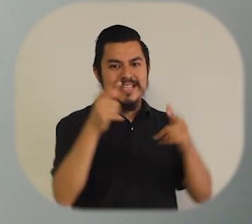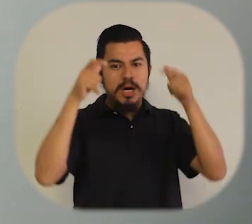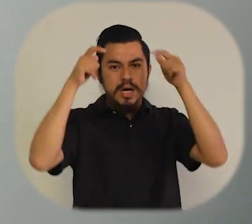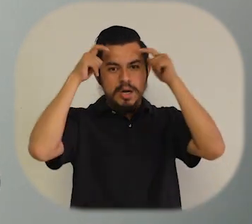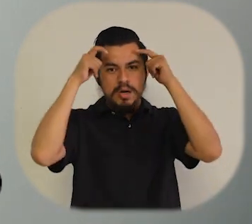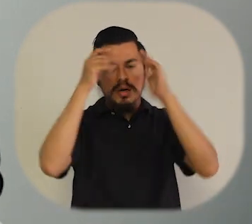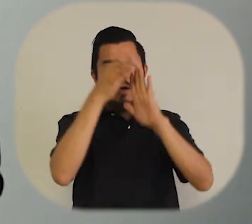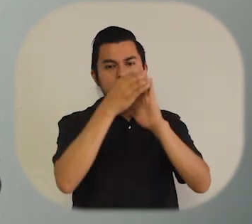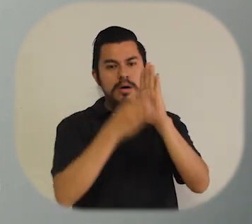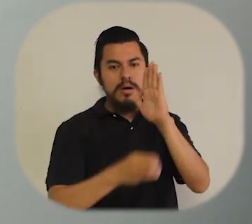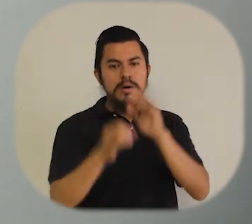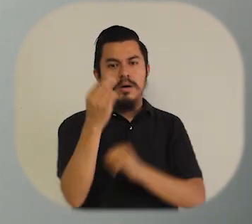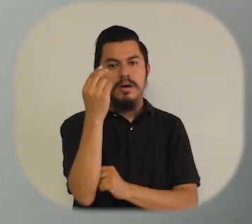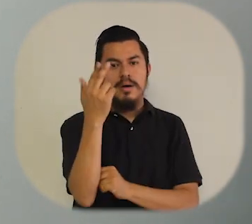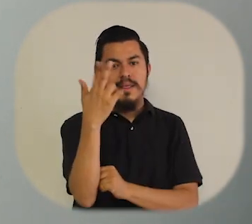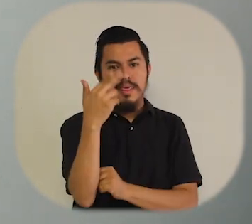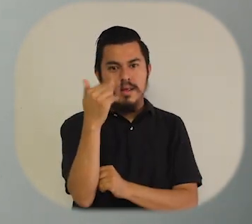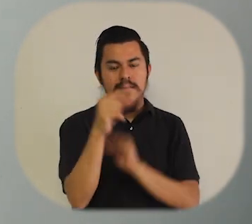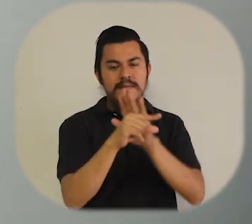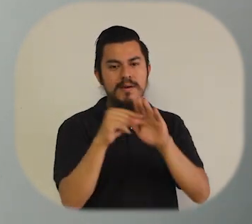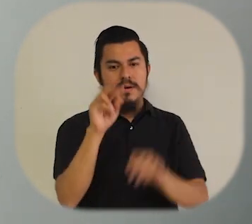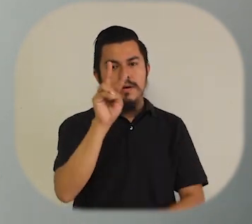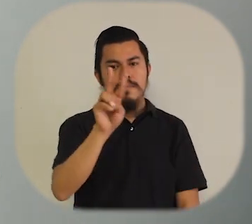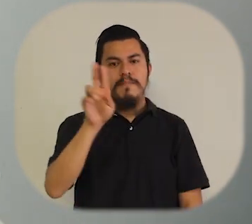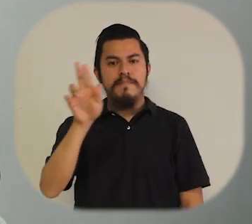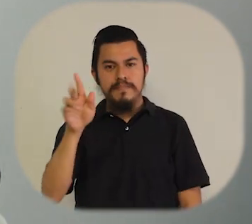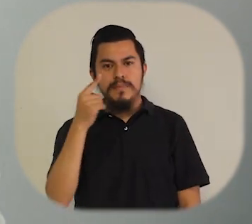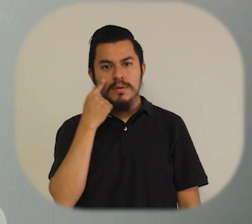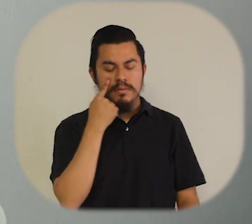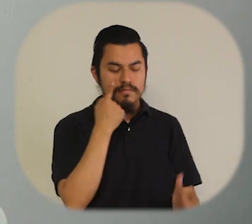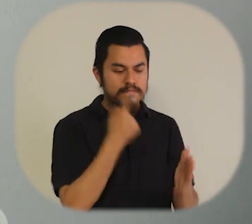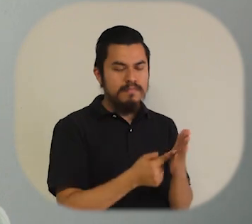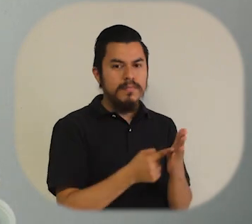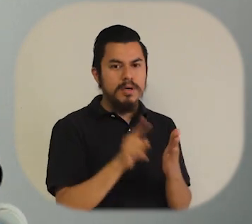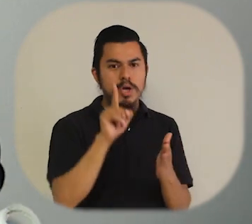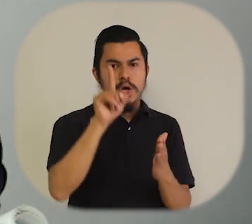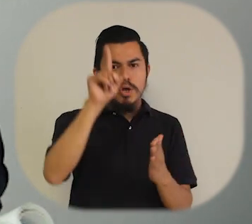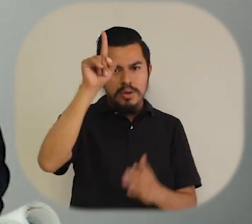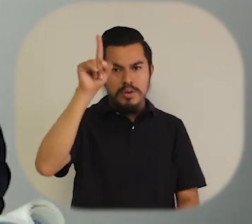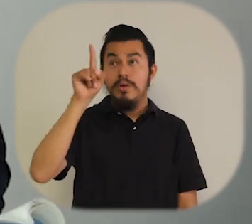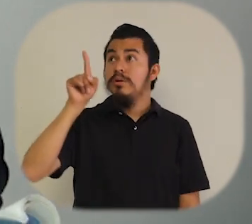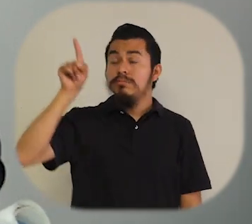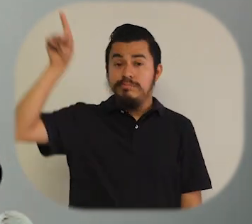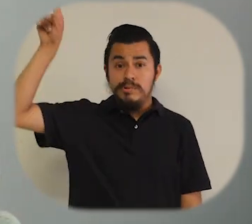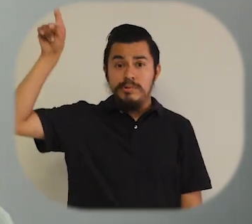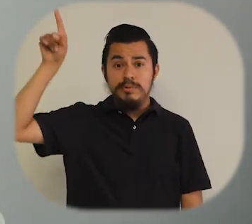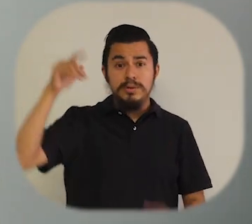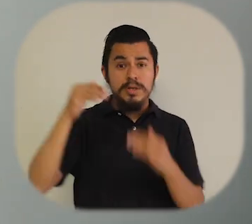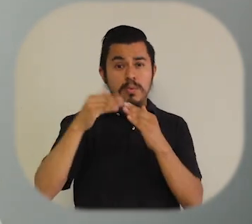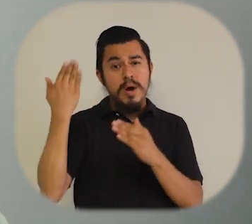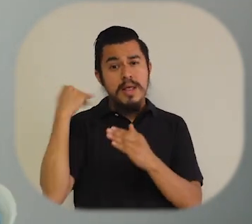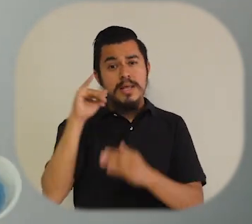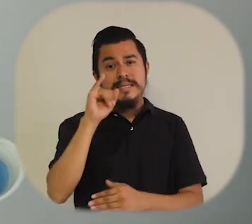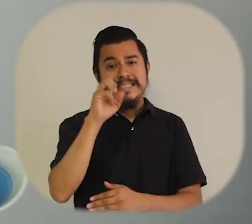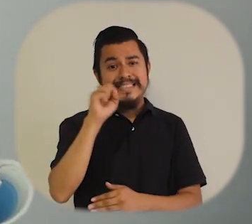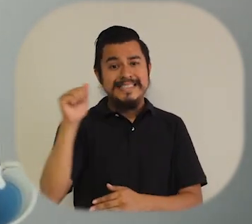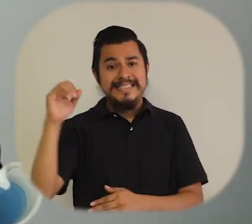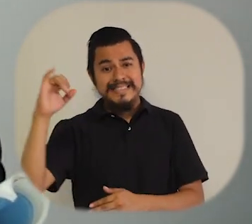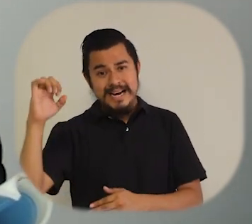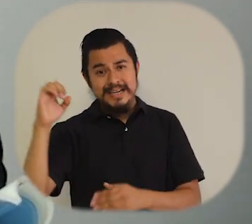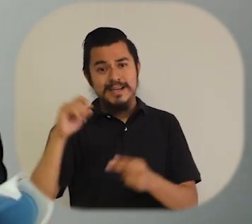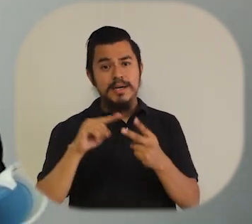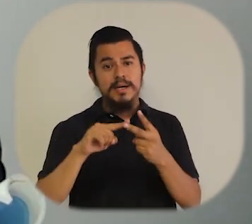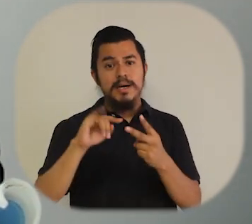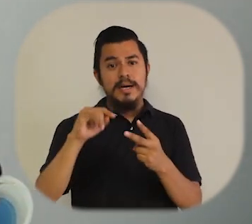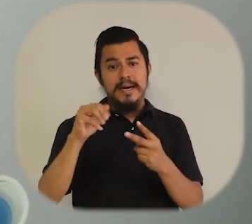13, versículo 23, vemos que Dios le dio también a Isaac, a Jacob y a Abraham una promesa, y por